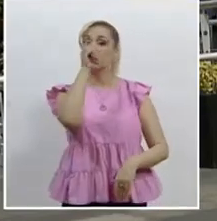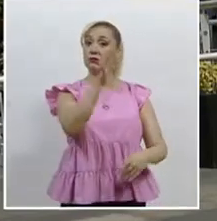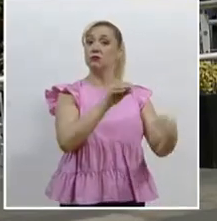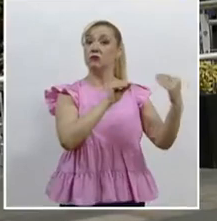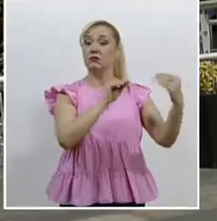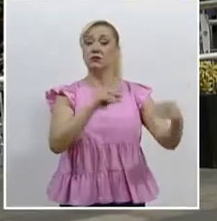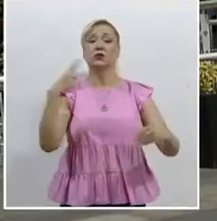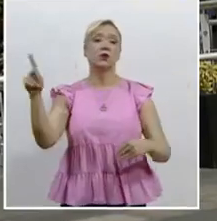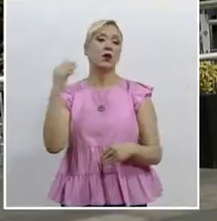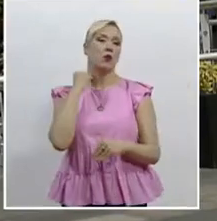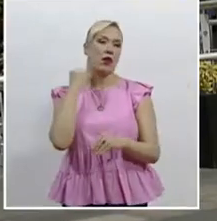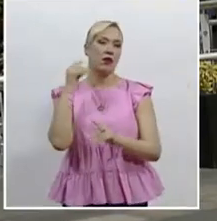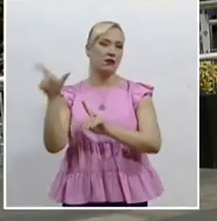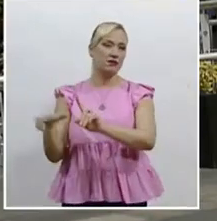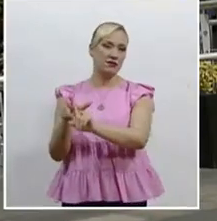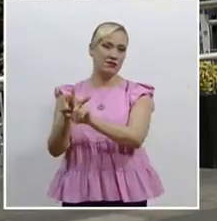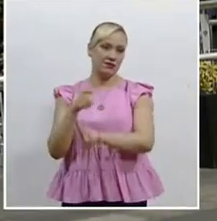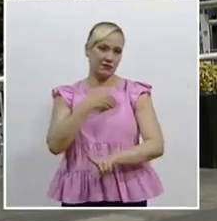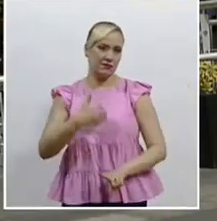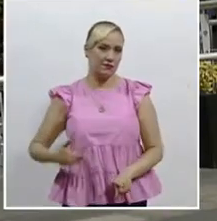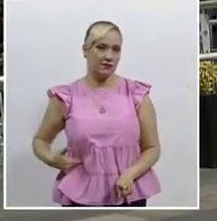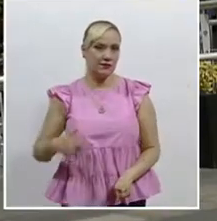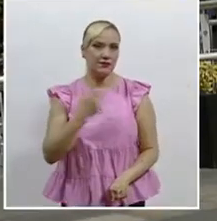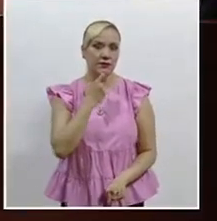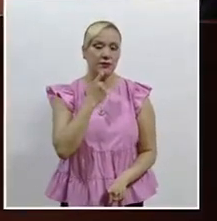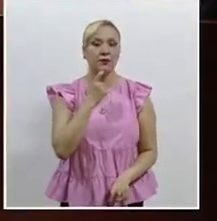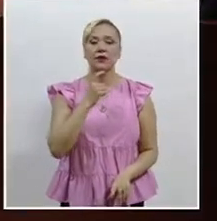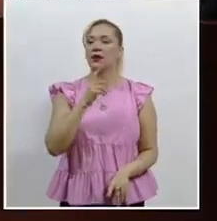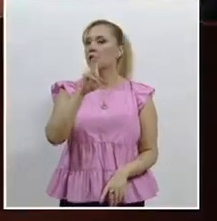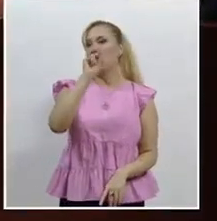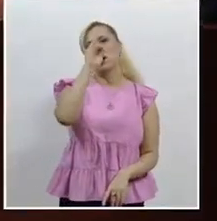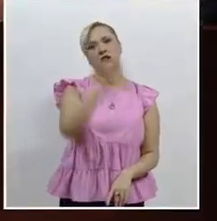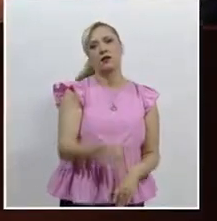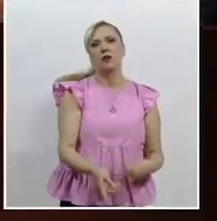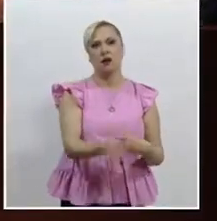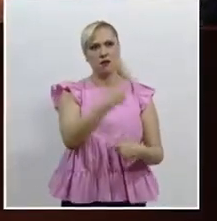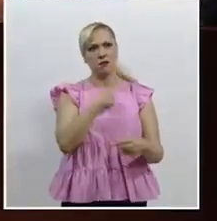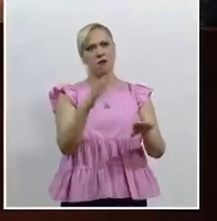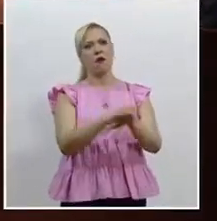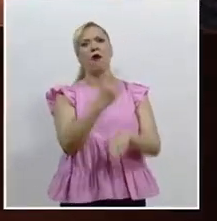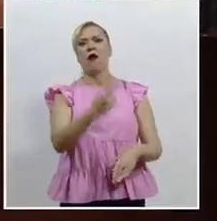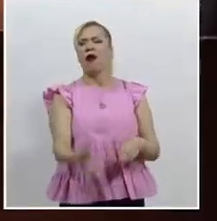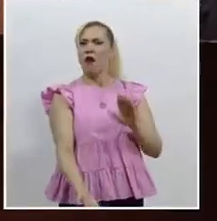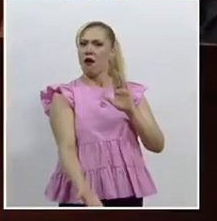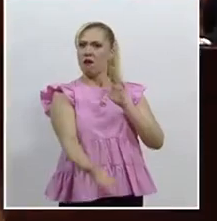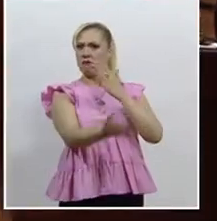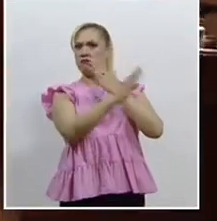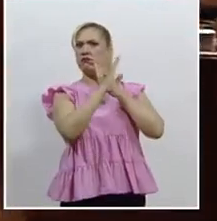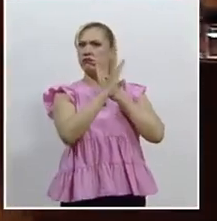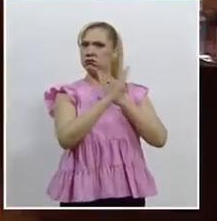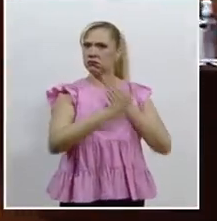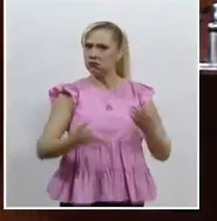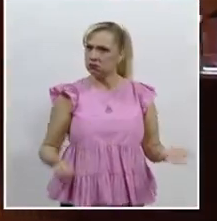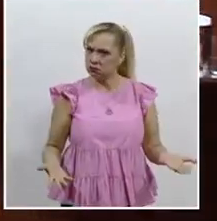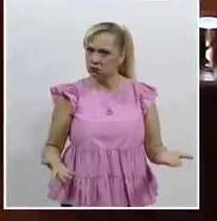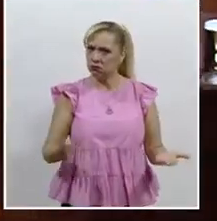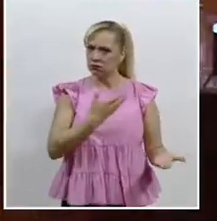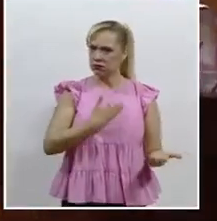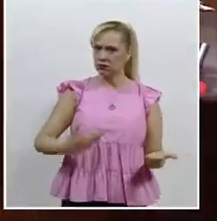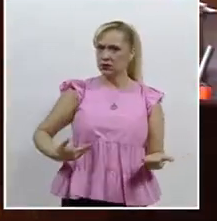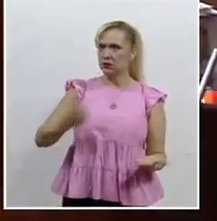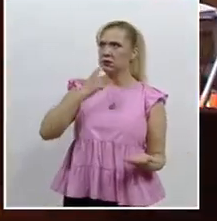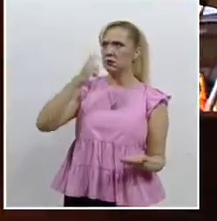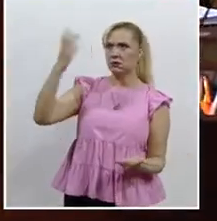Consejería Jurídica de la Presidencia de la República en contra de las medidas cautelares que le impuso la Comisión de Quejas del INE al presidente de